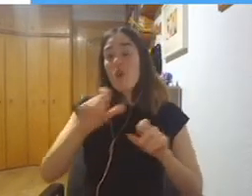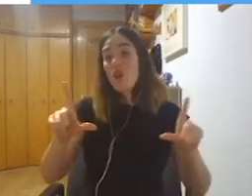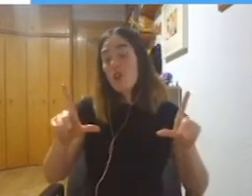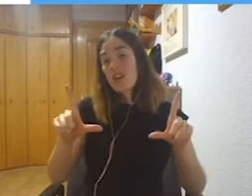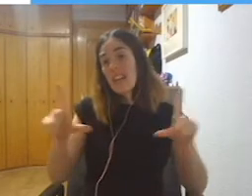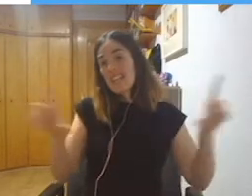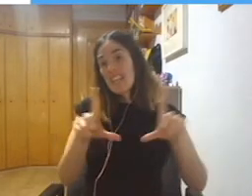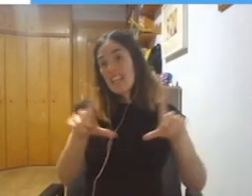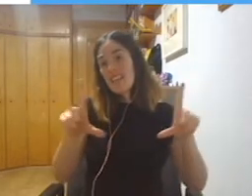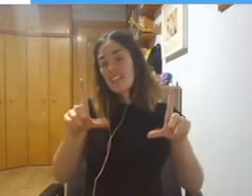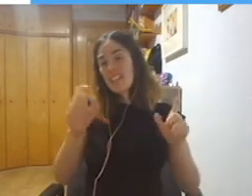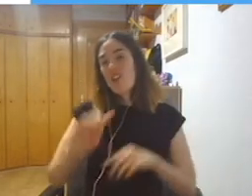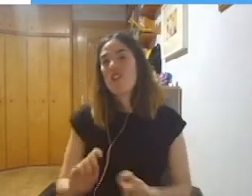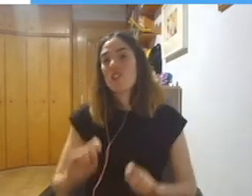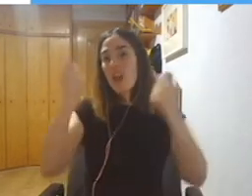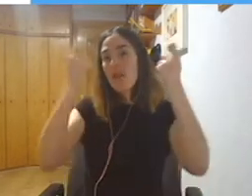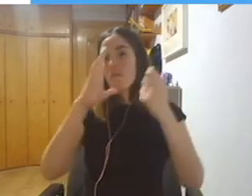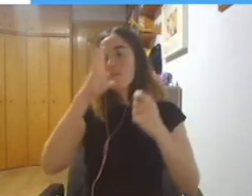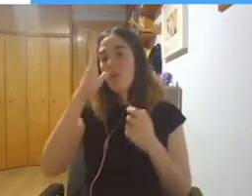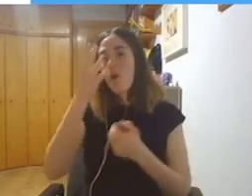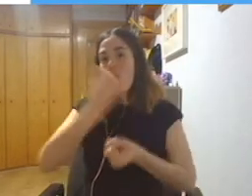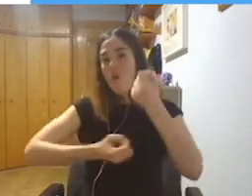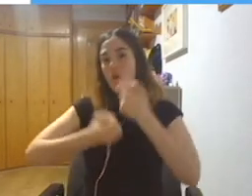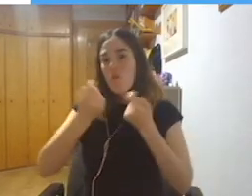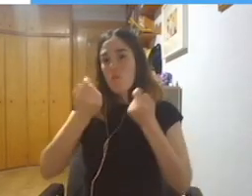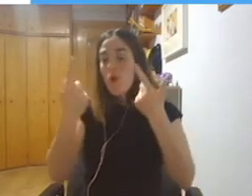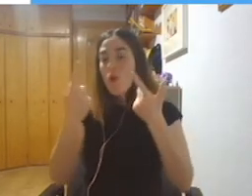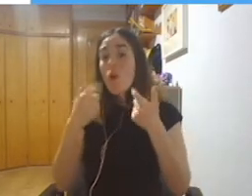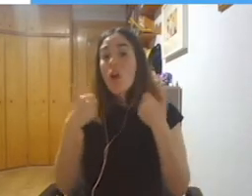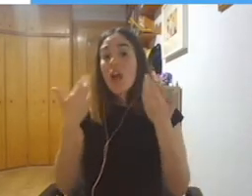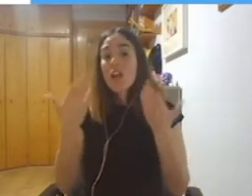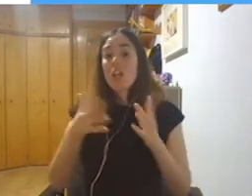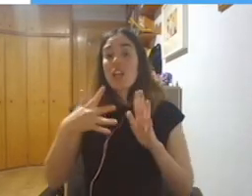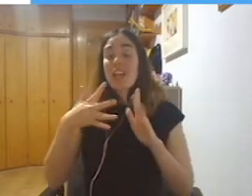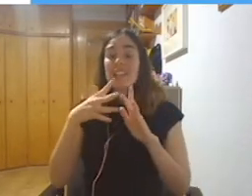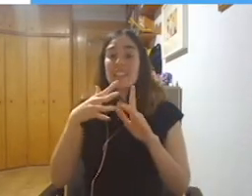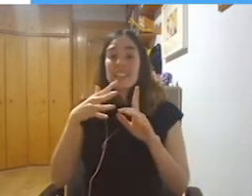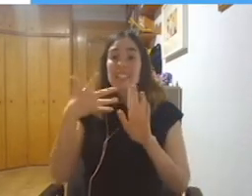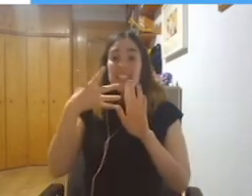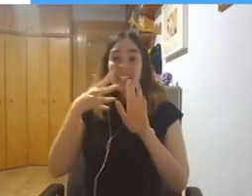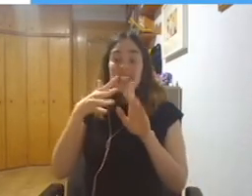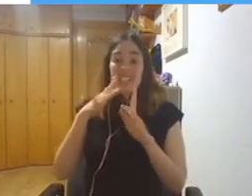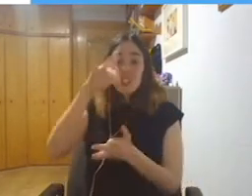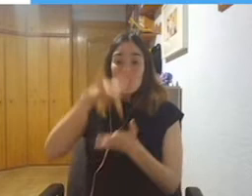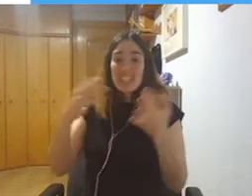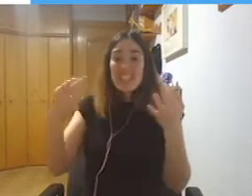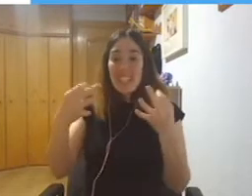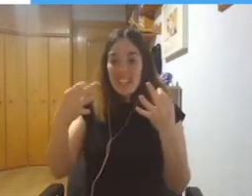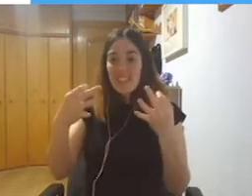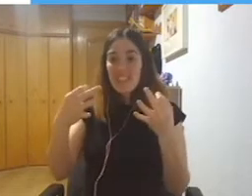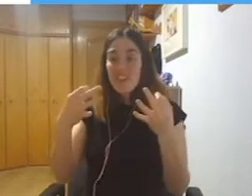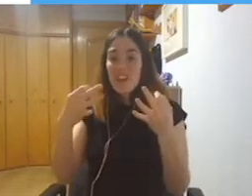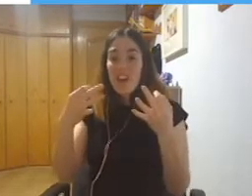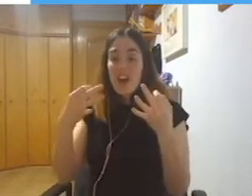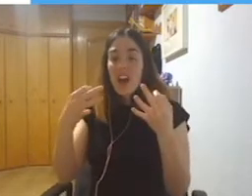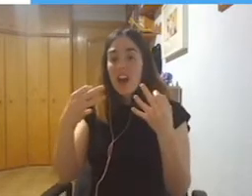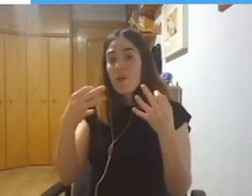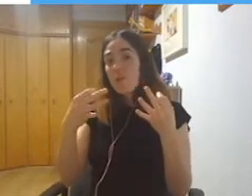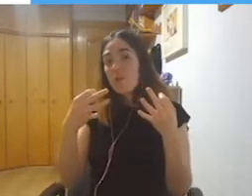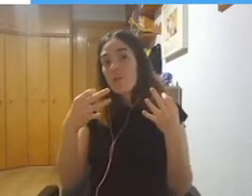televisión andaluza, que en ese momento tenía menos fondos, y lo que sucedió con esto es que,